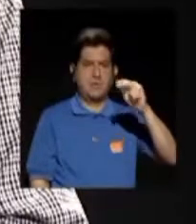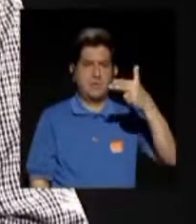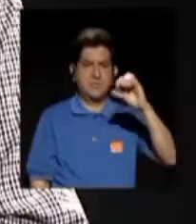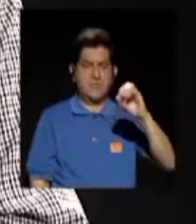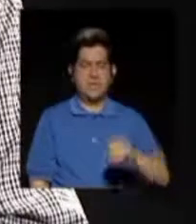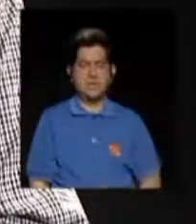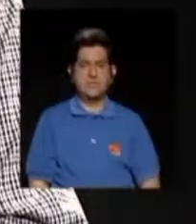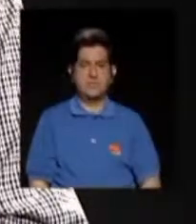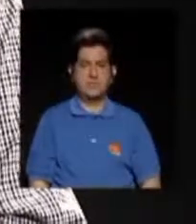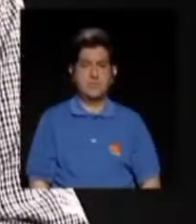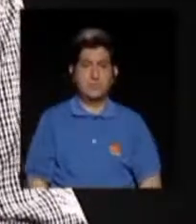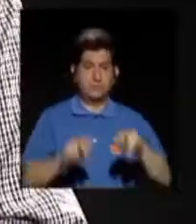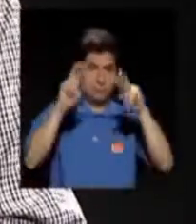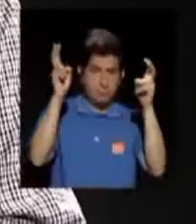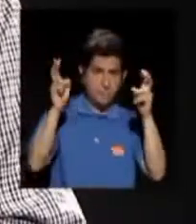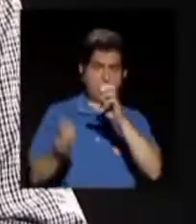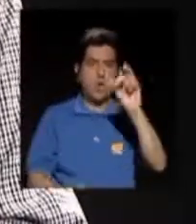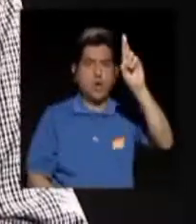que anota